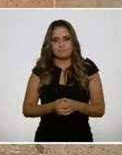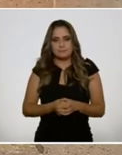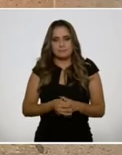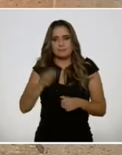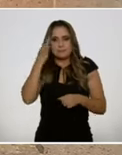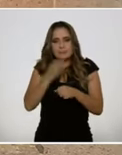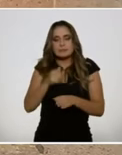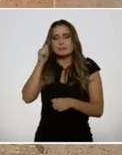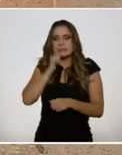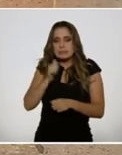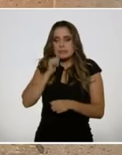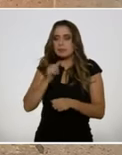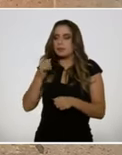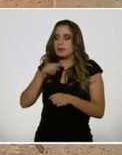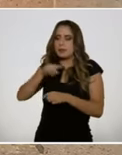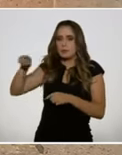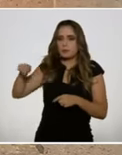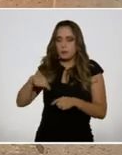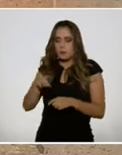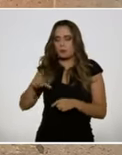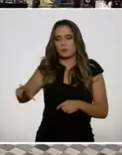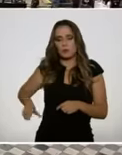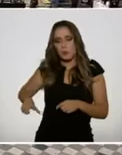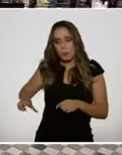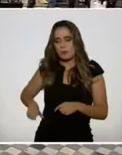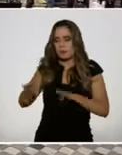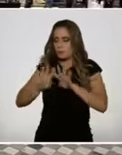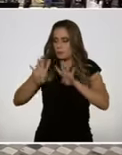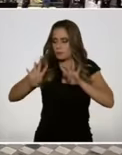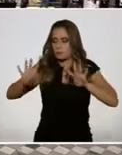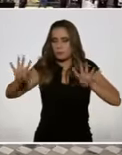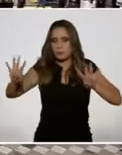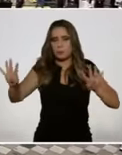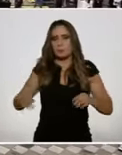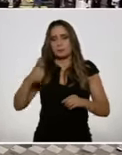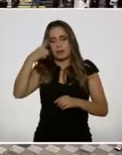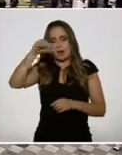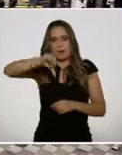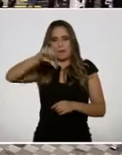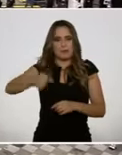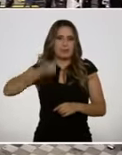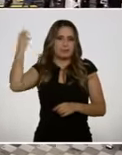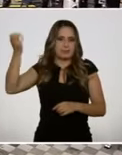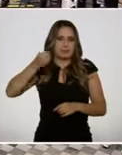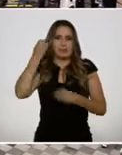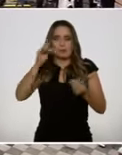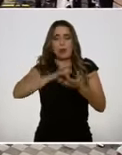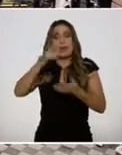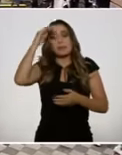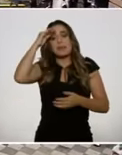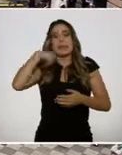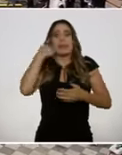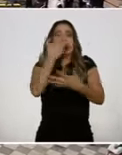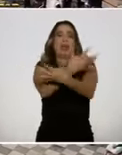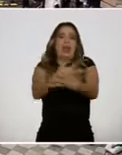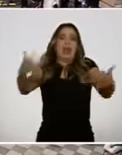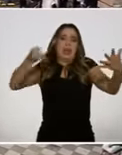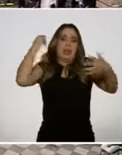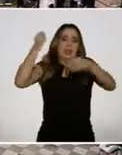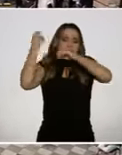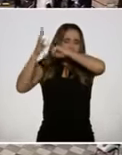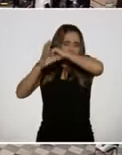de trabajar para ver este evento porque la pandemia no nos permite a lo mejor en un espacio más grande. Pero va mi reconocimiento a todos